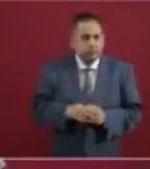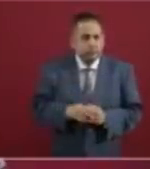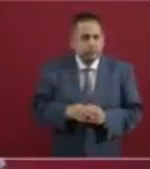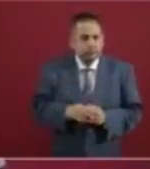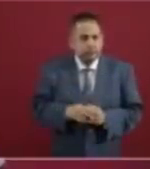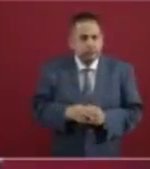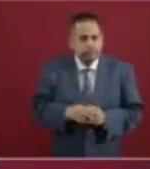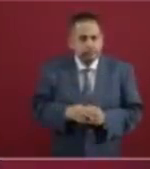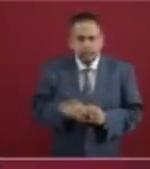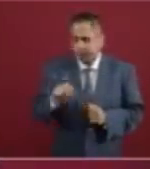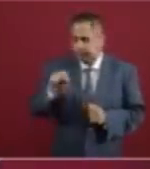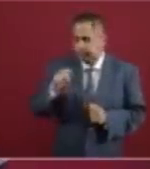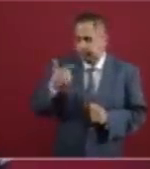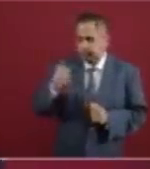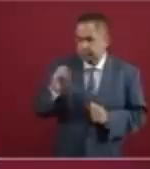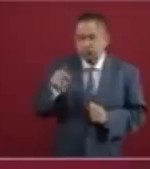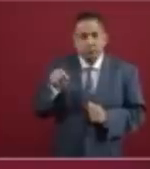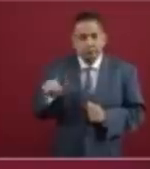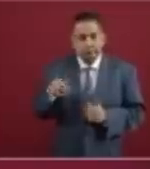es para